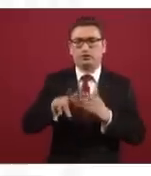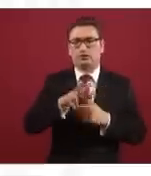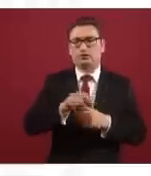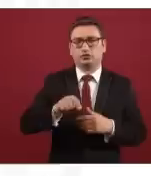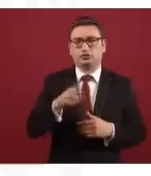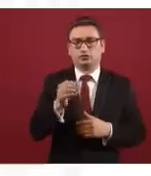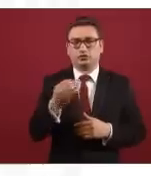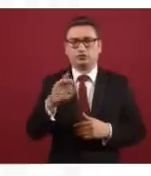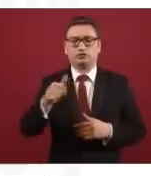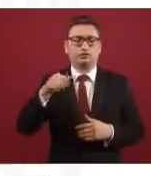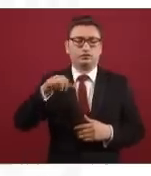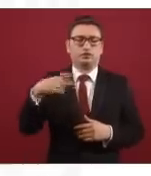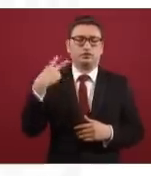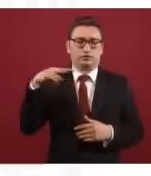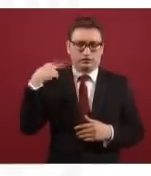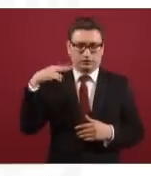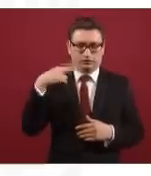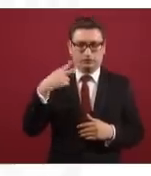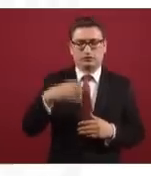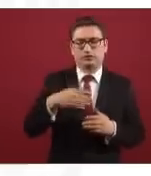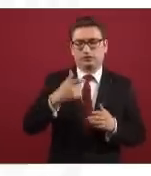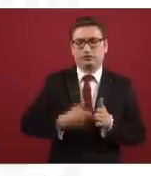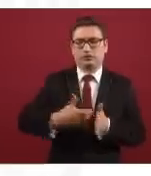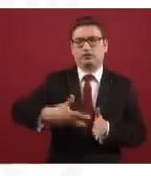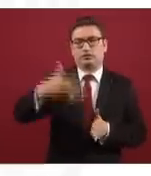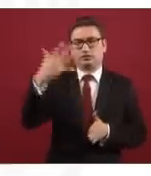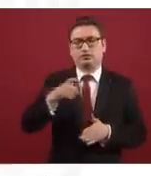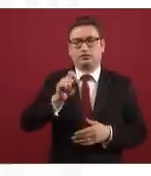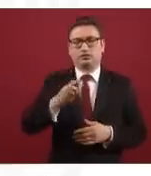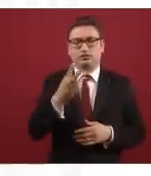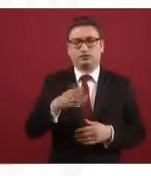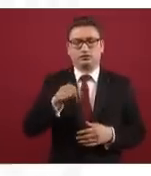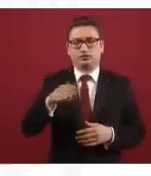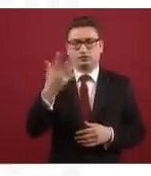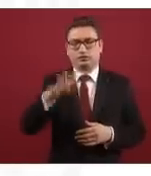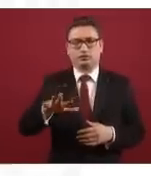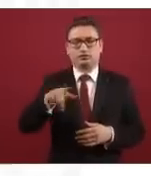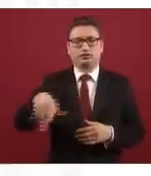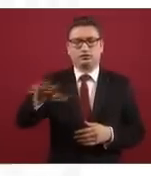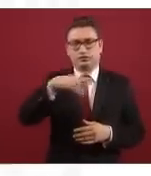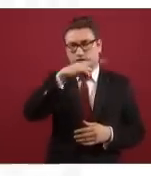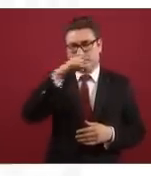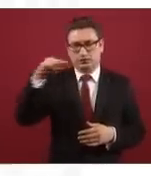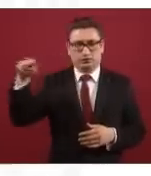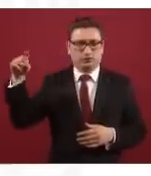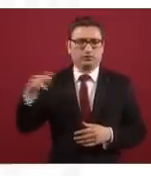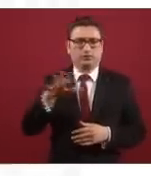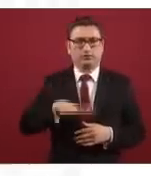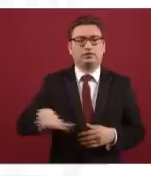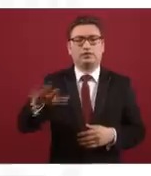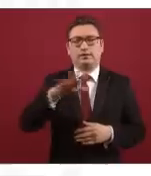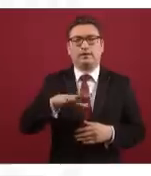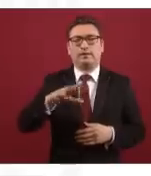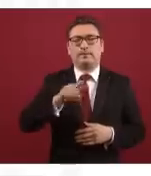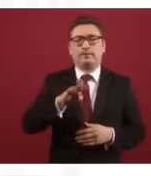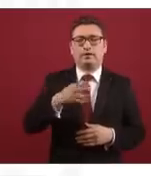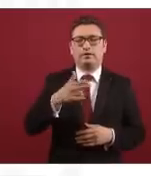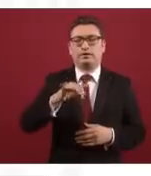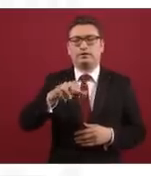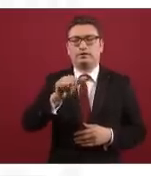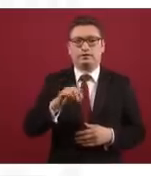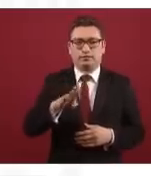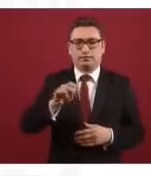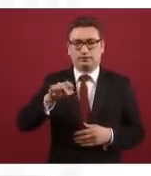en Aguadulce, Veracruz, y la más cara a 23.10 en Bahía de Banderas, Nayarit, que por cierto Bahía de Banderas lleva muchos